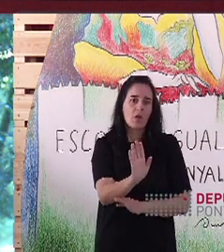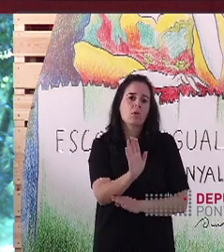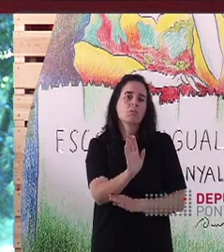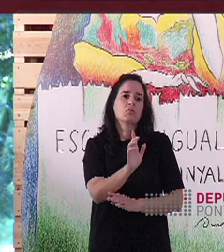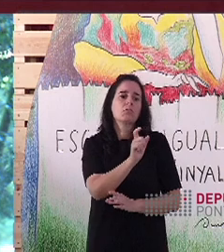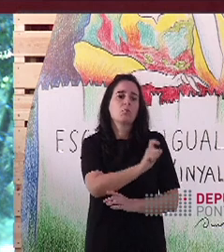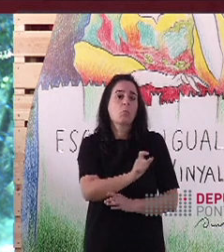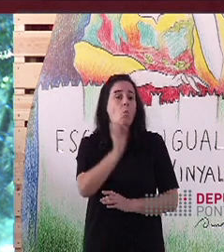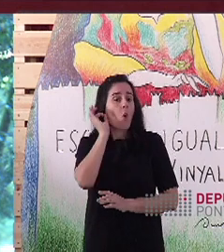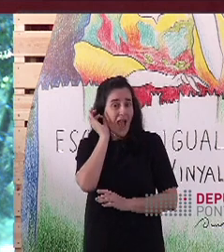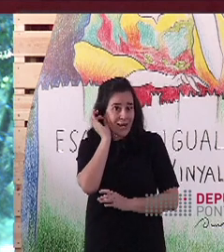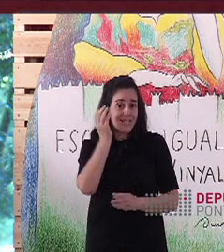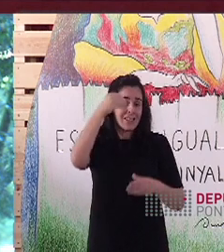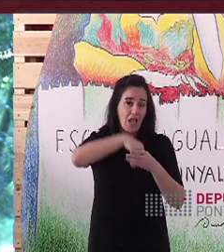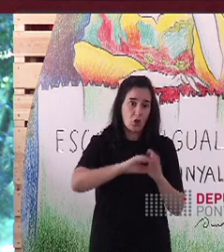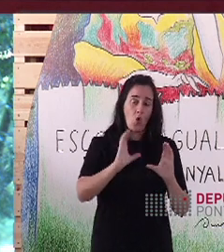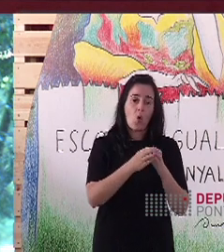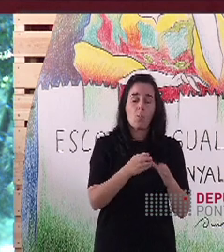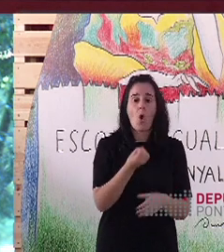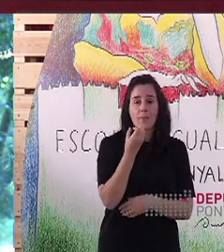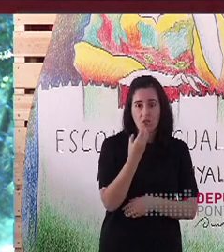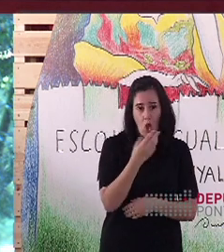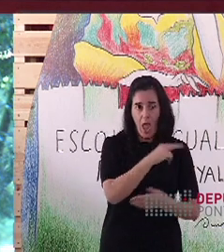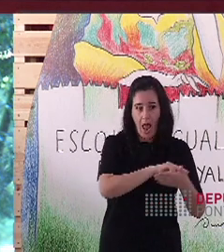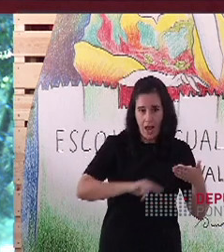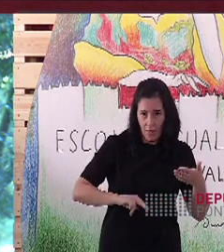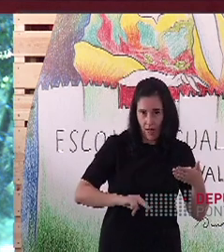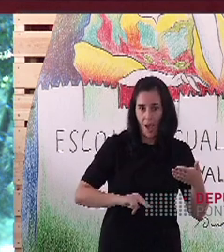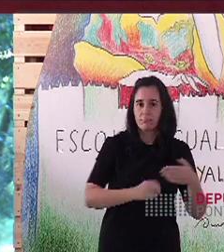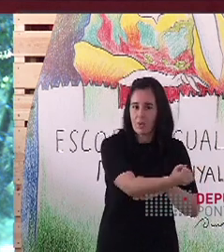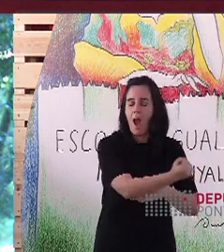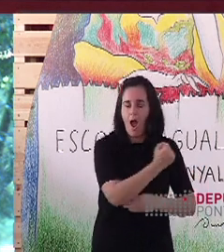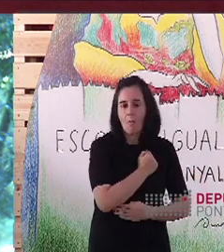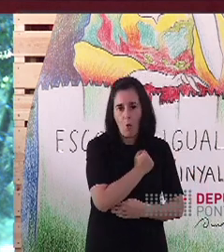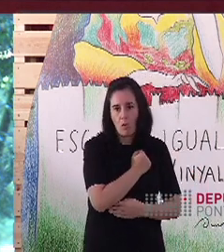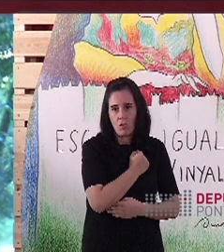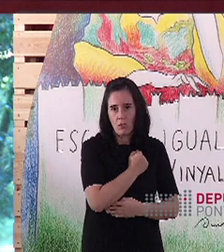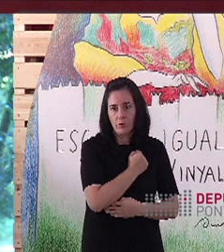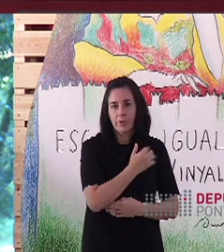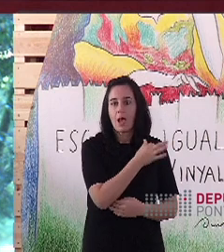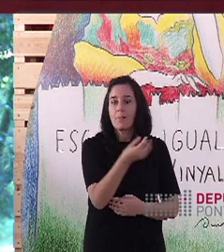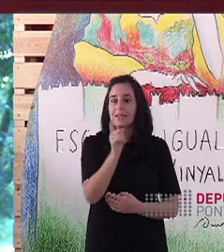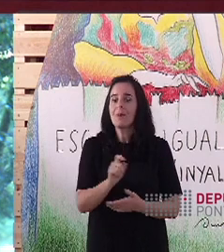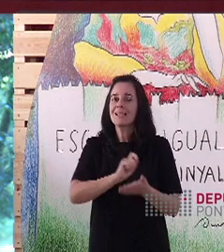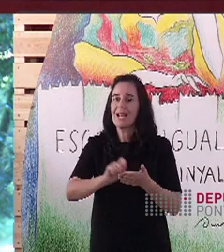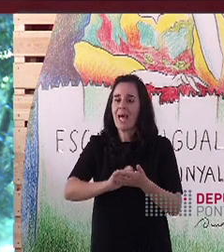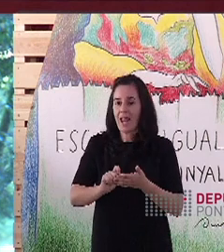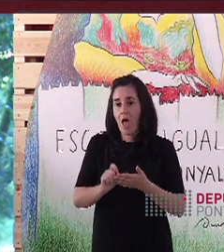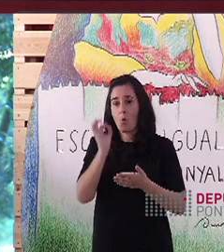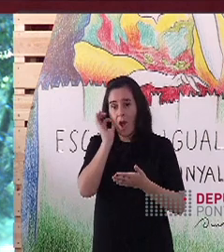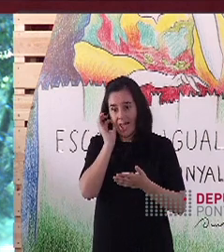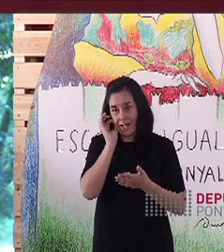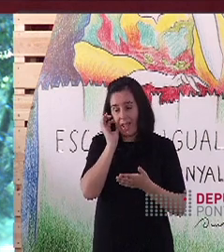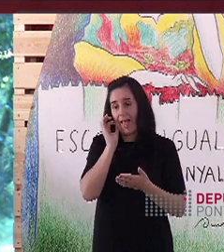mujeres del Partido Socialista de Galicia apoyaron esto. Tengo que decir que la Secretaría de la Mujer de Izquierda Unida